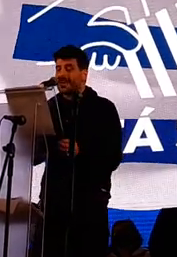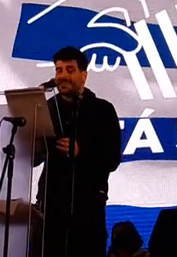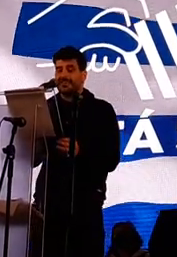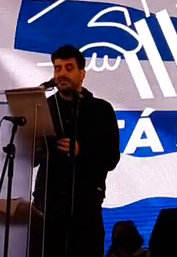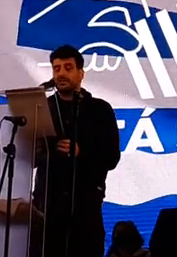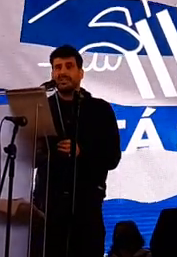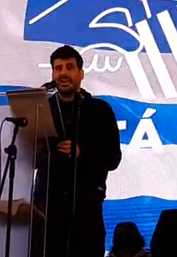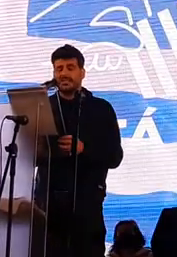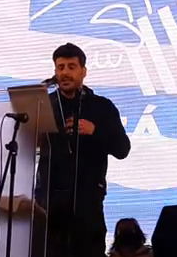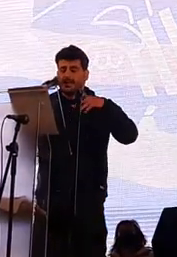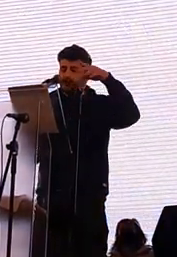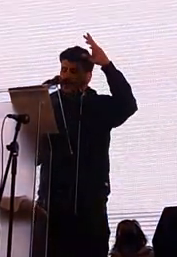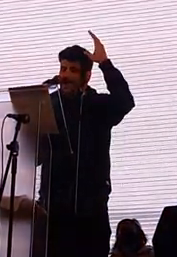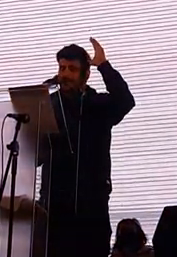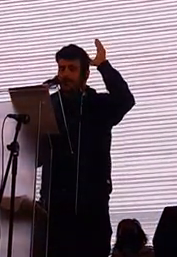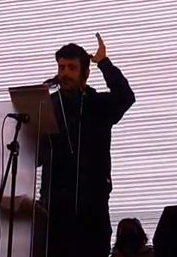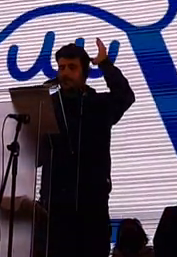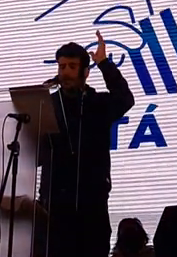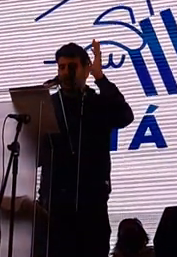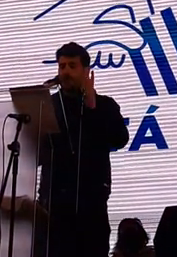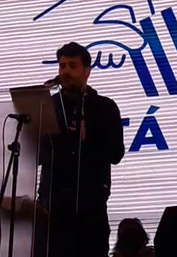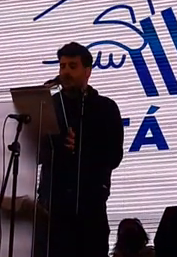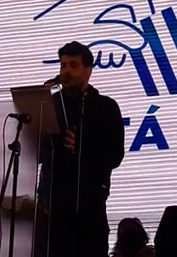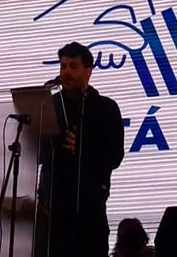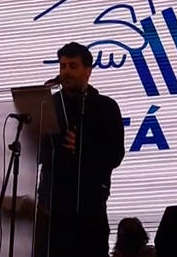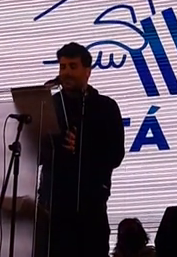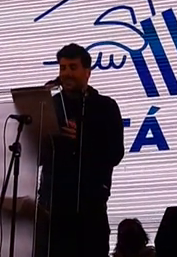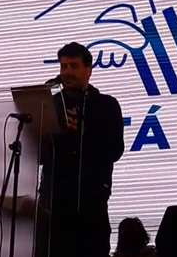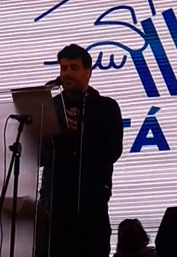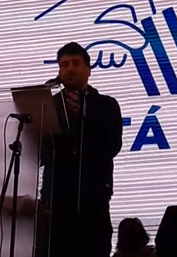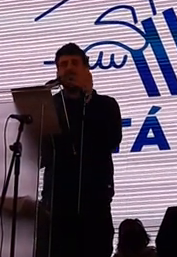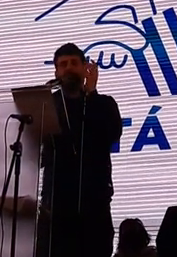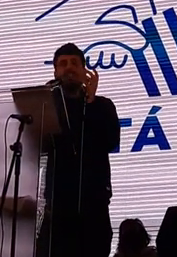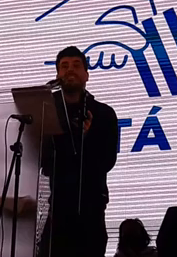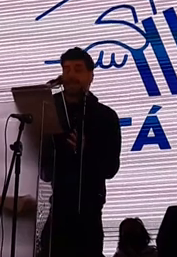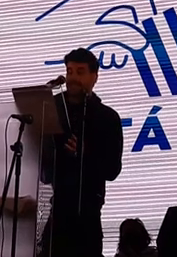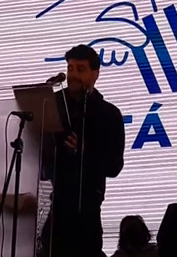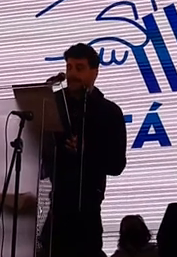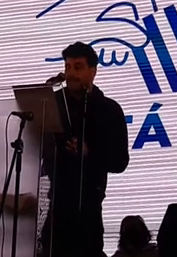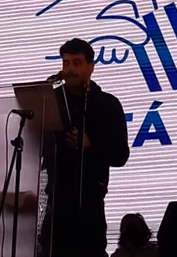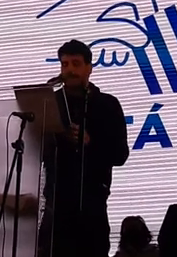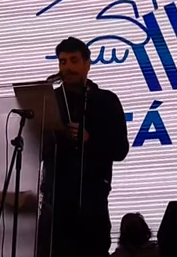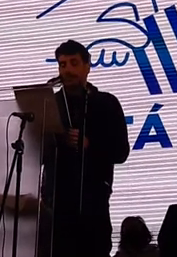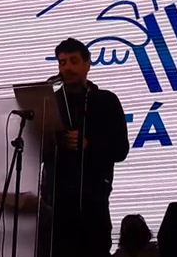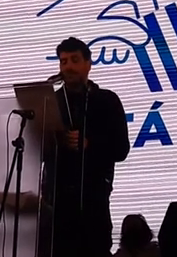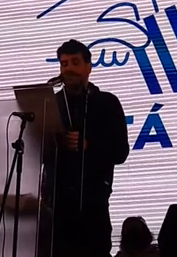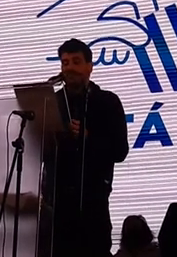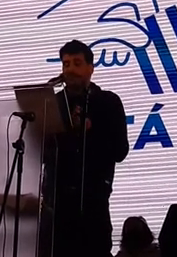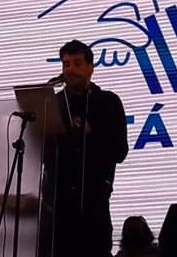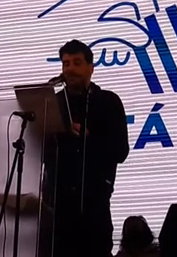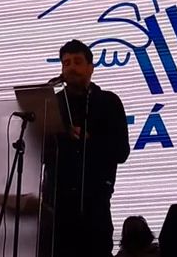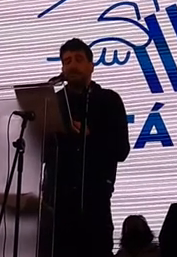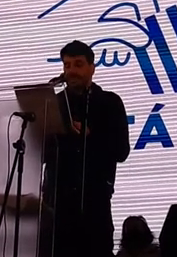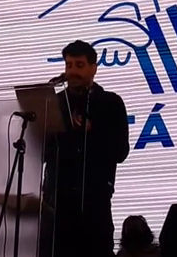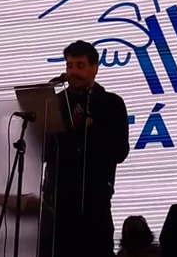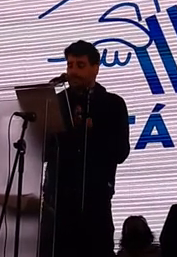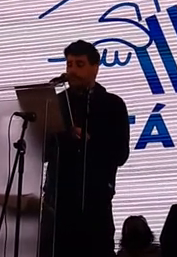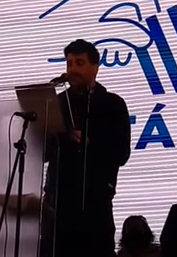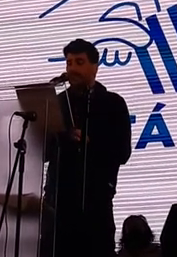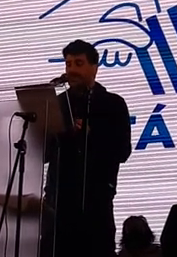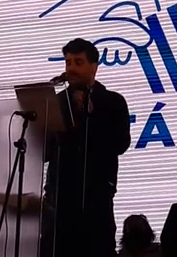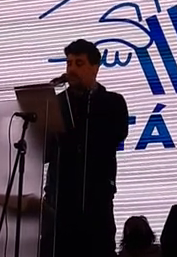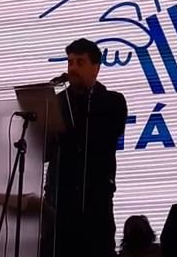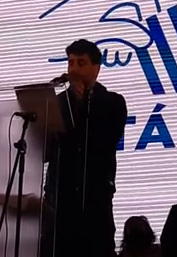conquistas democráticas y sociales forjadas por nuestros abuelos y abuelas, que han sido fundamentales para que en nuestro país se implementaran